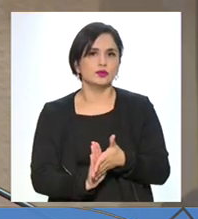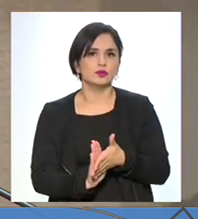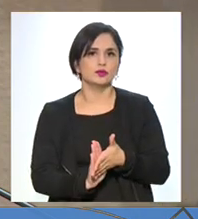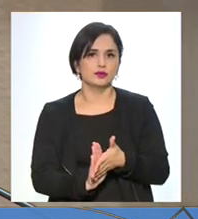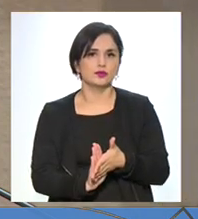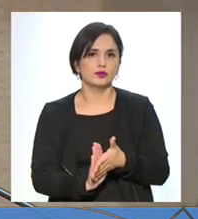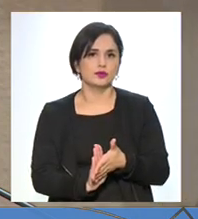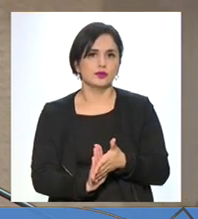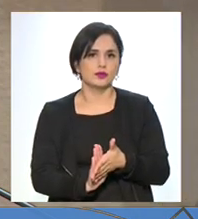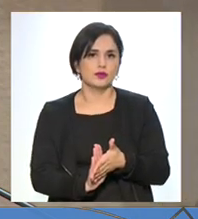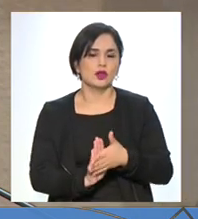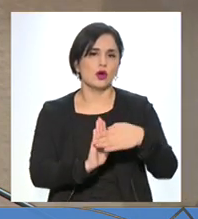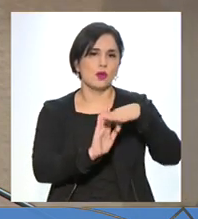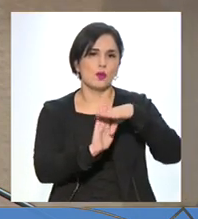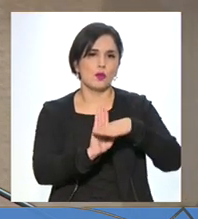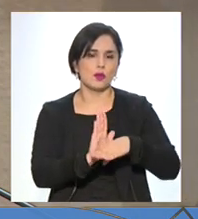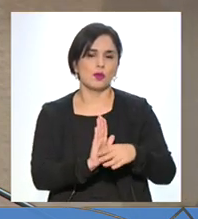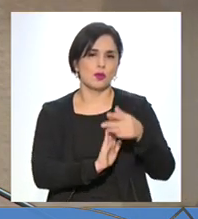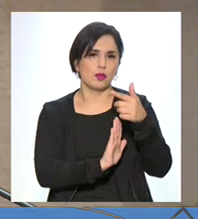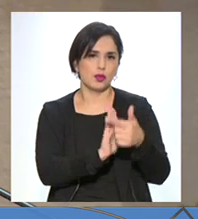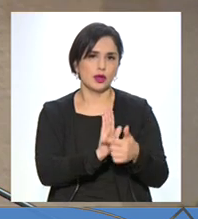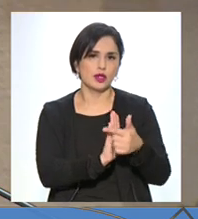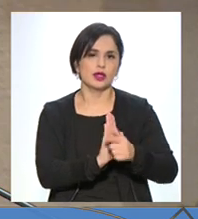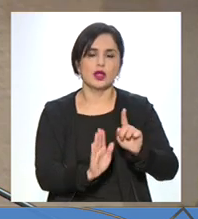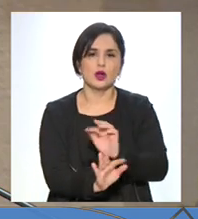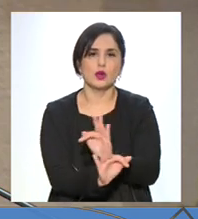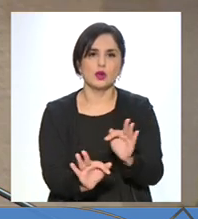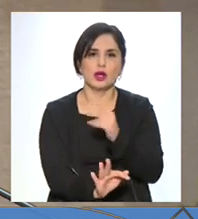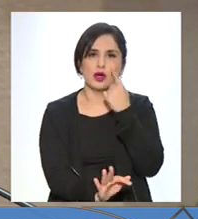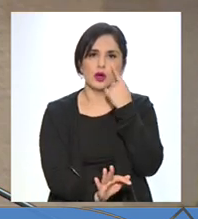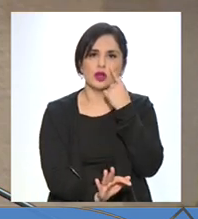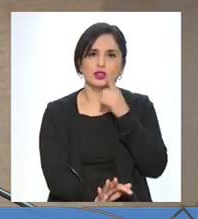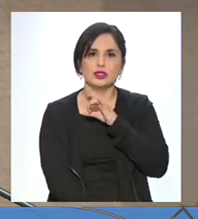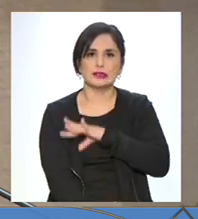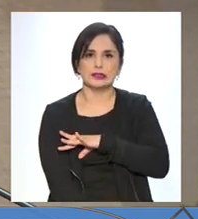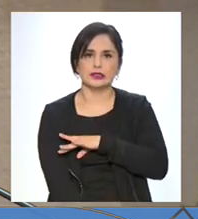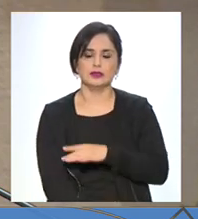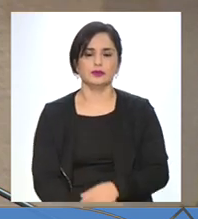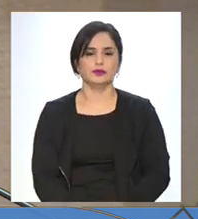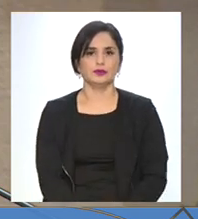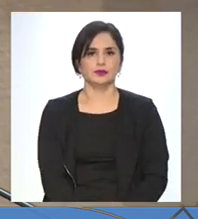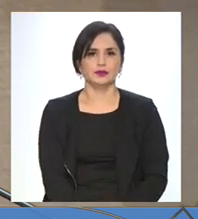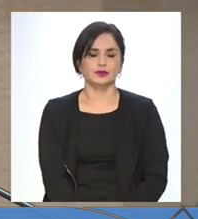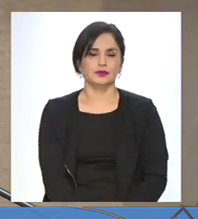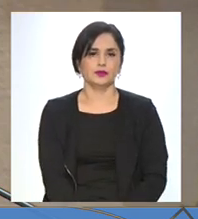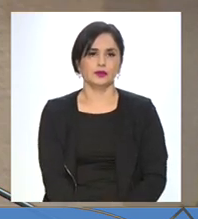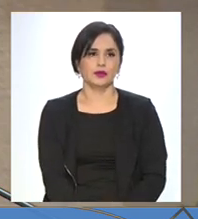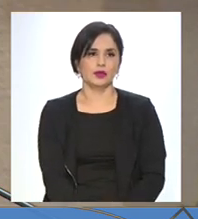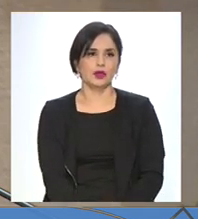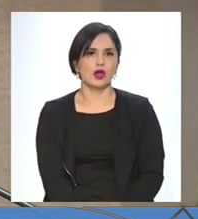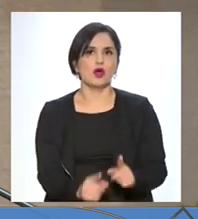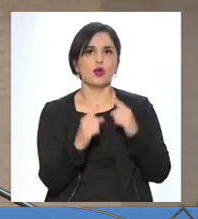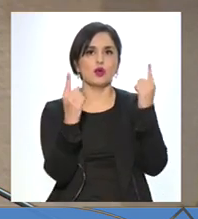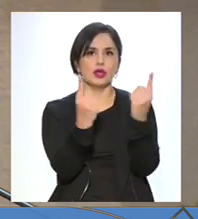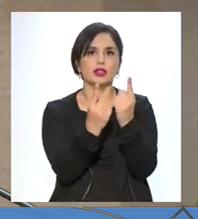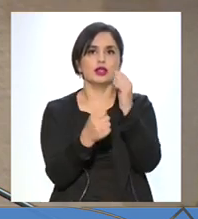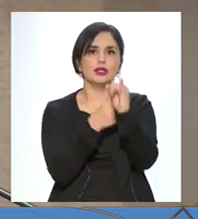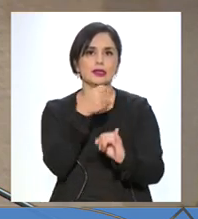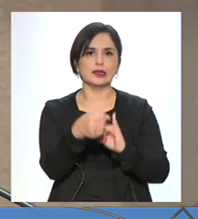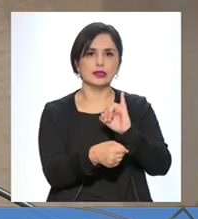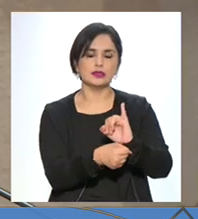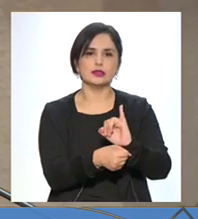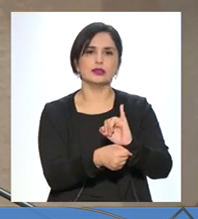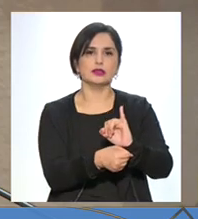mayor despliegue de medidas de política que se haya conocido en Chile frente a un shock exógeno, así como por un entorno internacional marcado por la